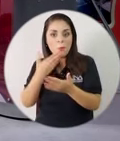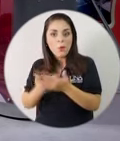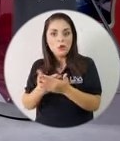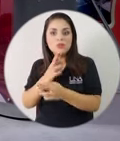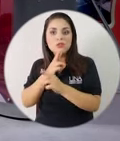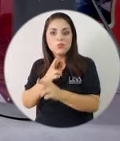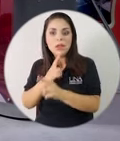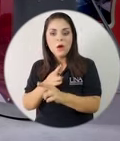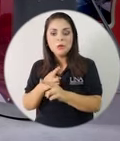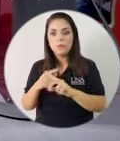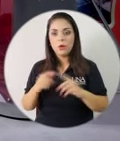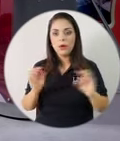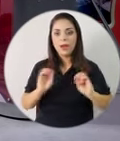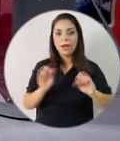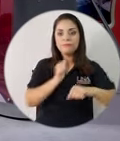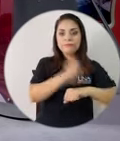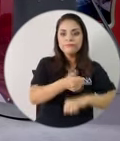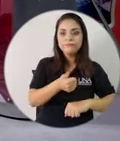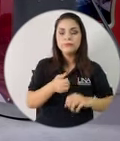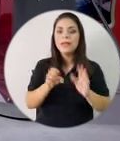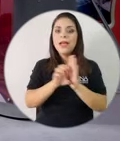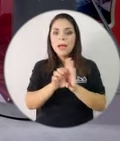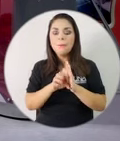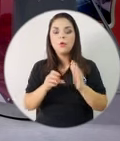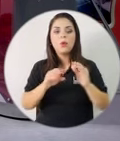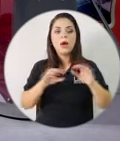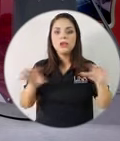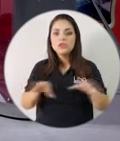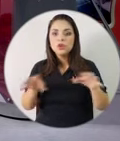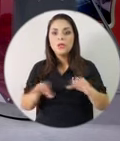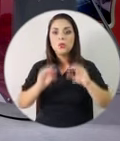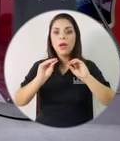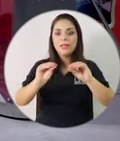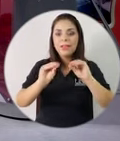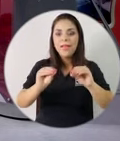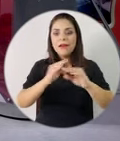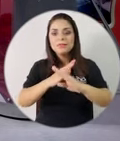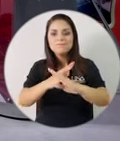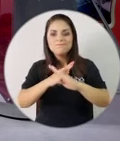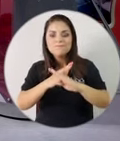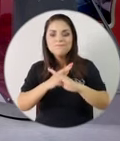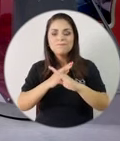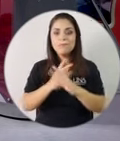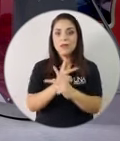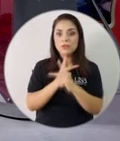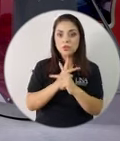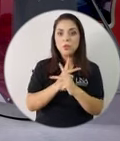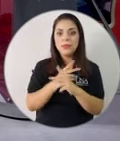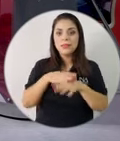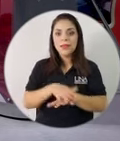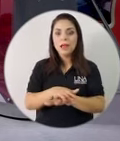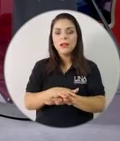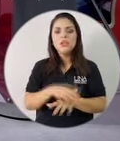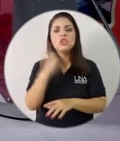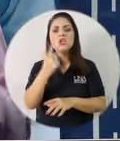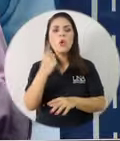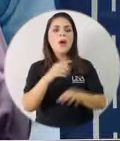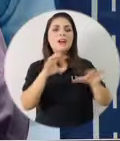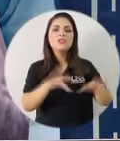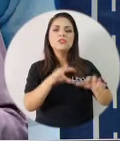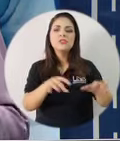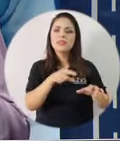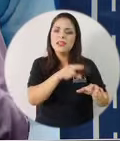se han consolidado, como por ejemplo las acciones educativas, preventivas y de protección integral, y seguimos insistiendo muchas veces